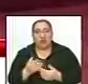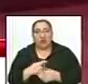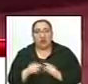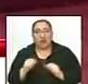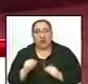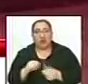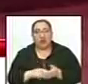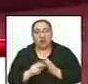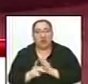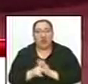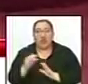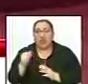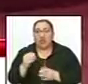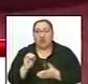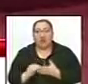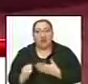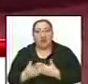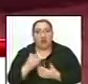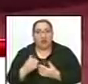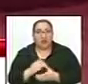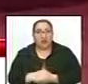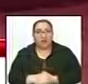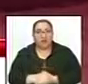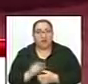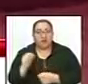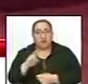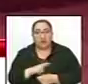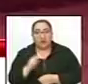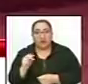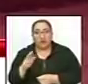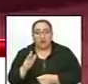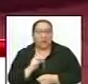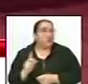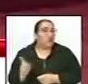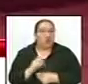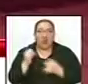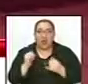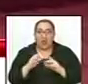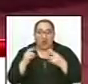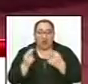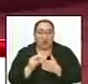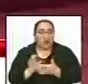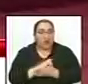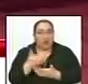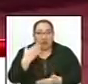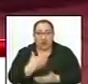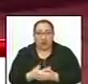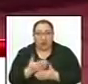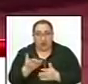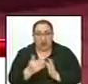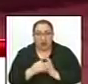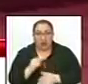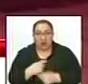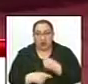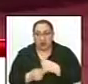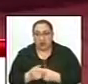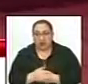fuera derecho también sería mucho más simple. Si dos de tres dicen que no hubo reunión y no hay una sola prueba que demuestre lo